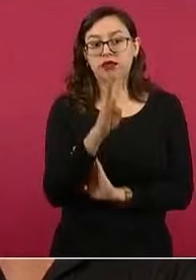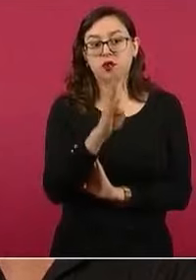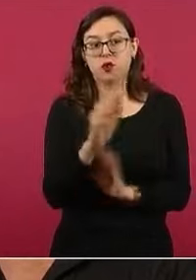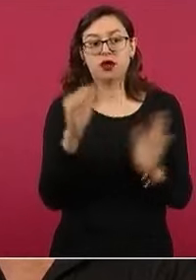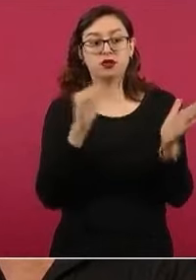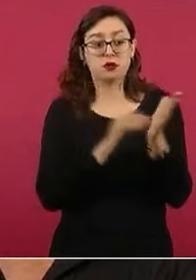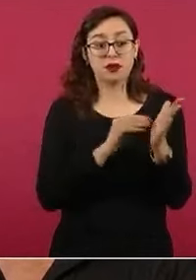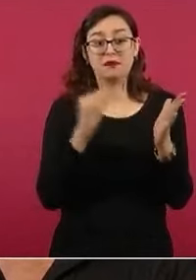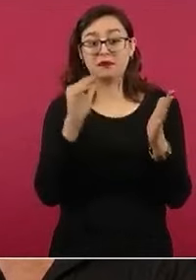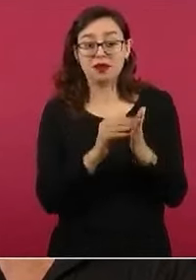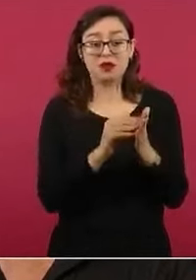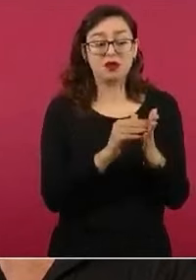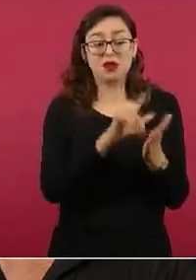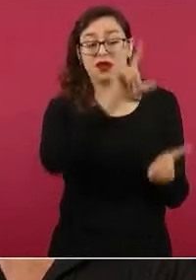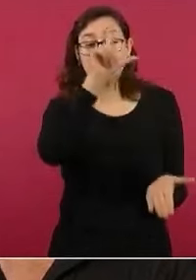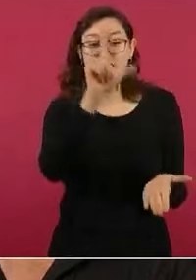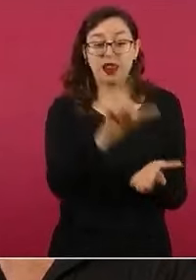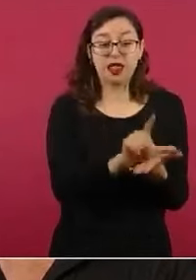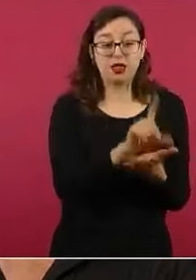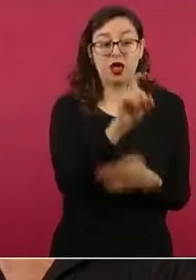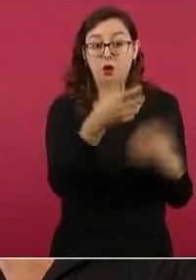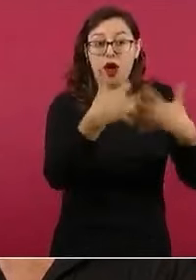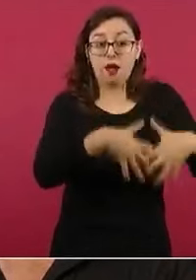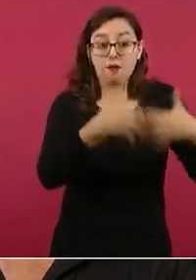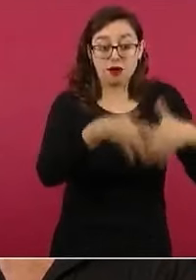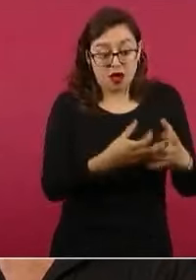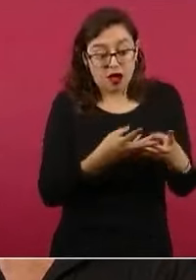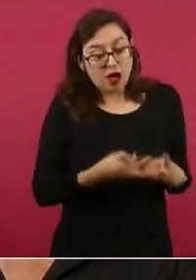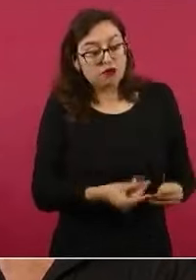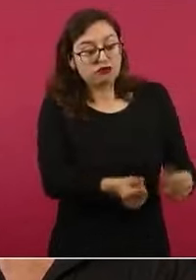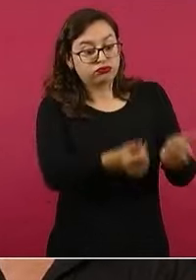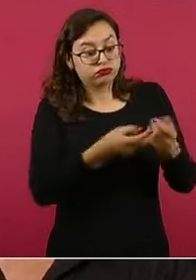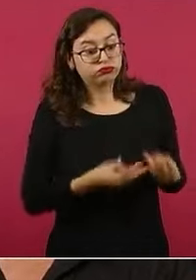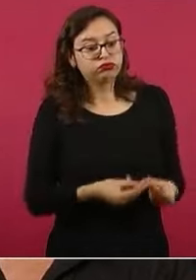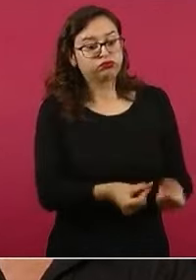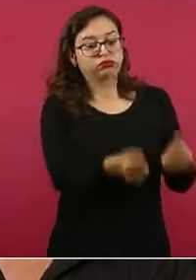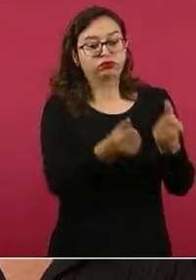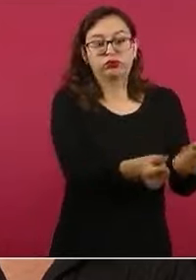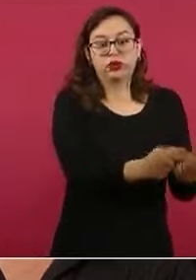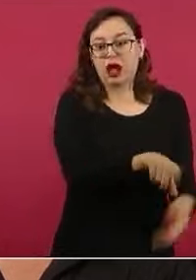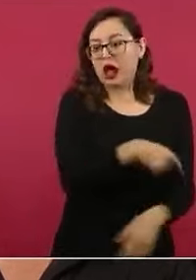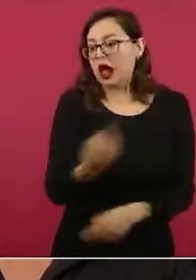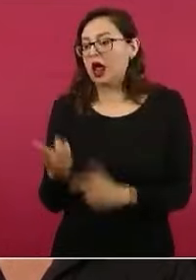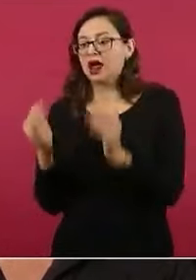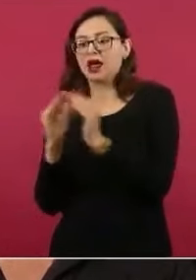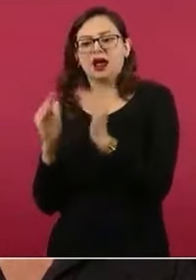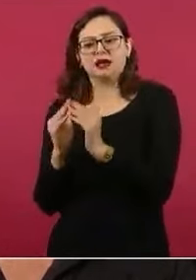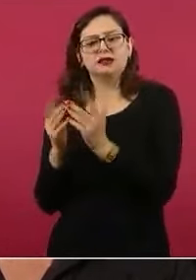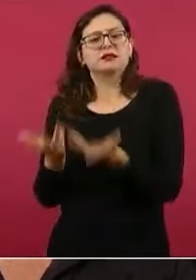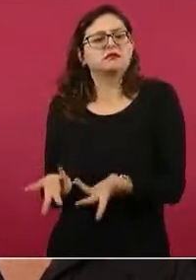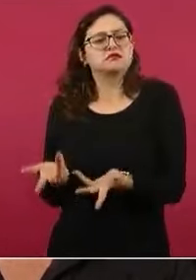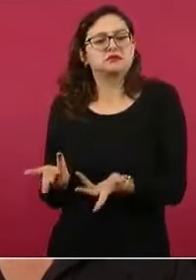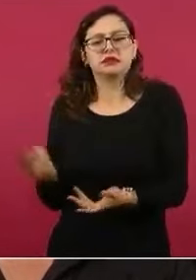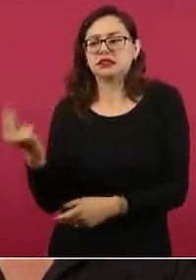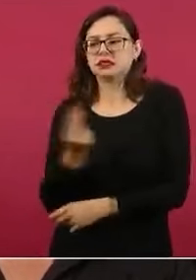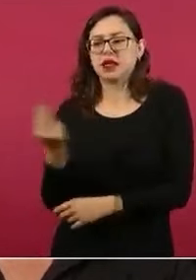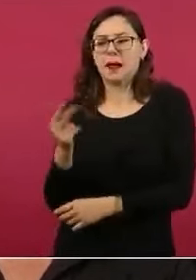44.690 millones de litros de agua los que ocupan las empresas. Y para uso doméstico nada más se requieren un total